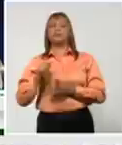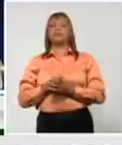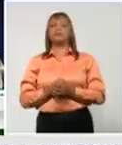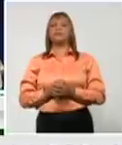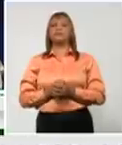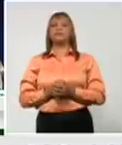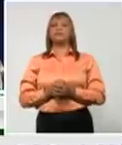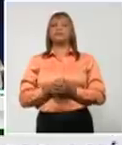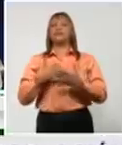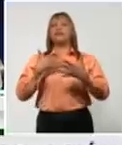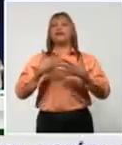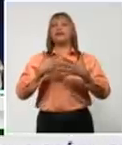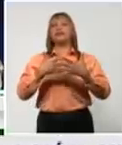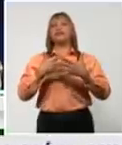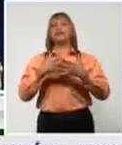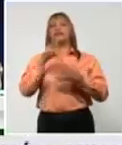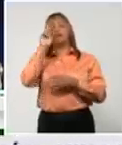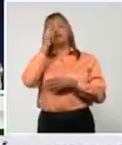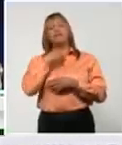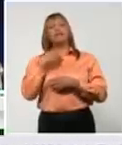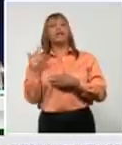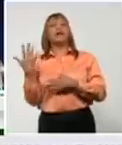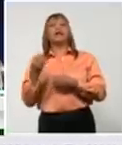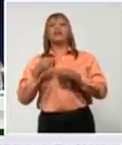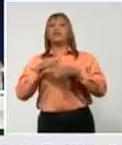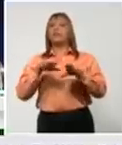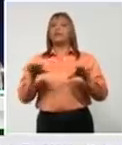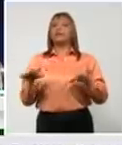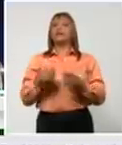en los del Instituto de Medicina Tropical Pedro Curí,